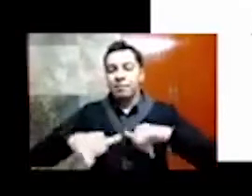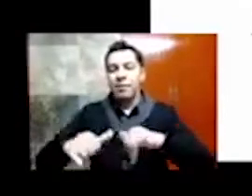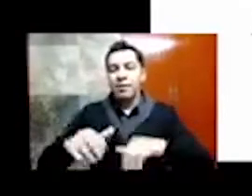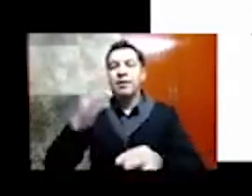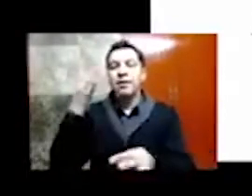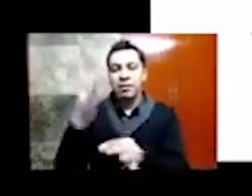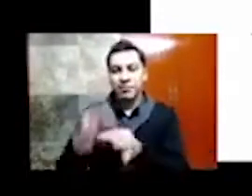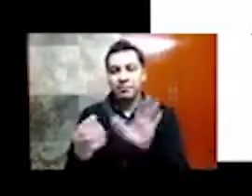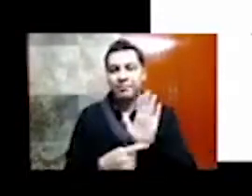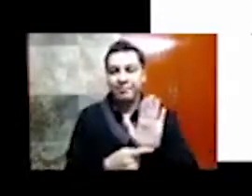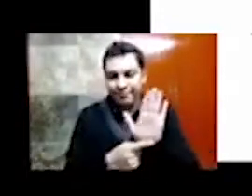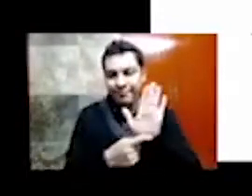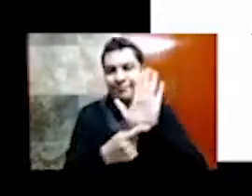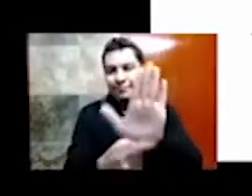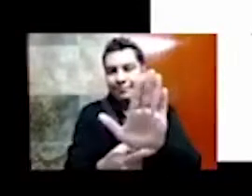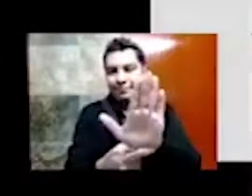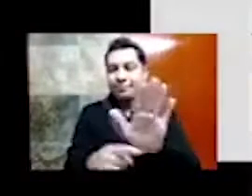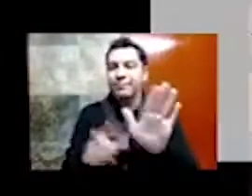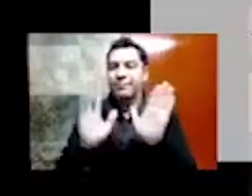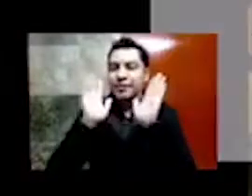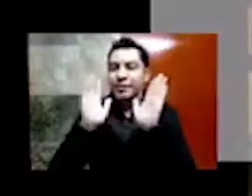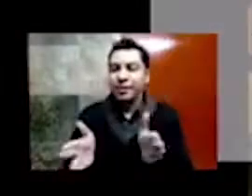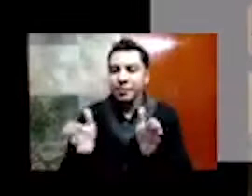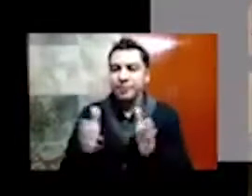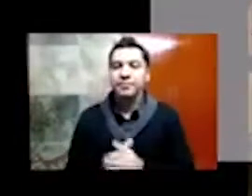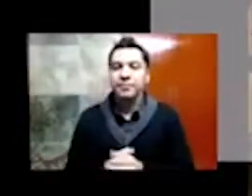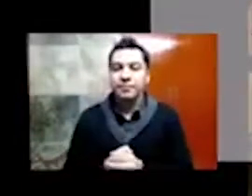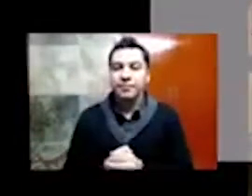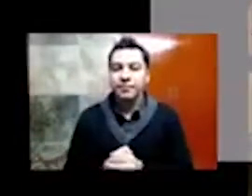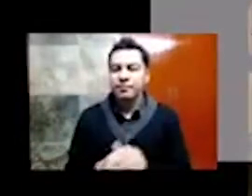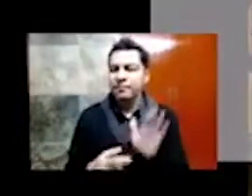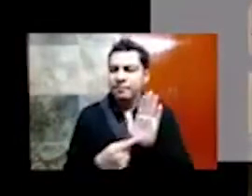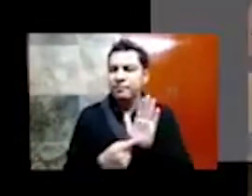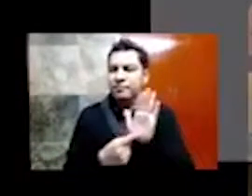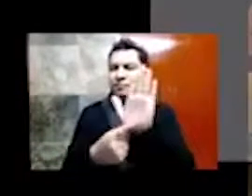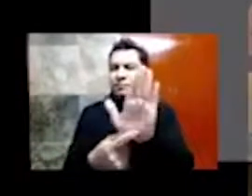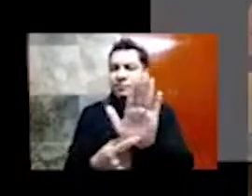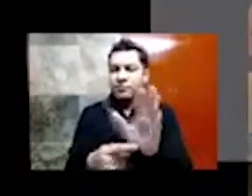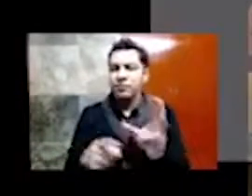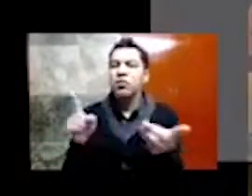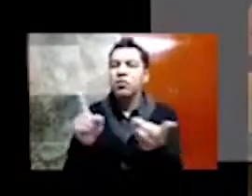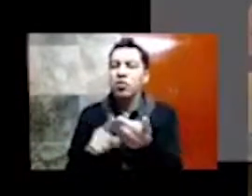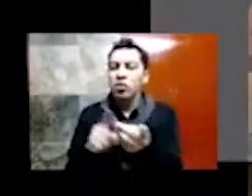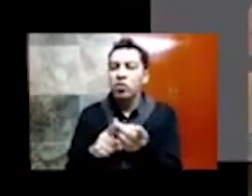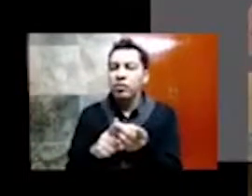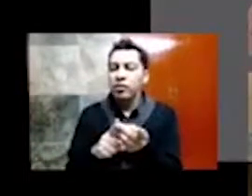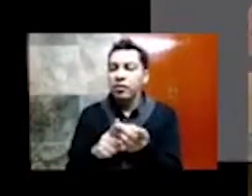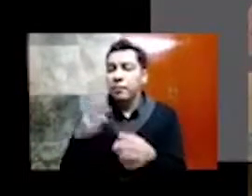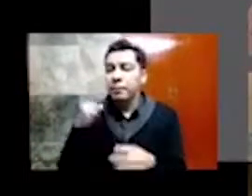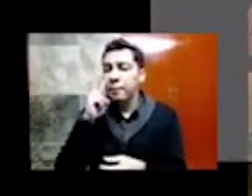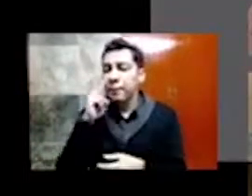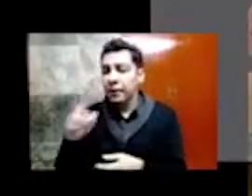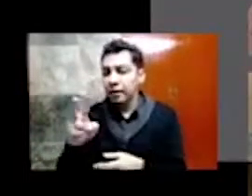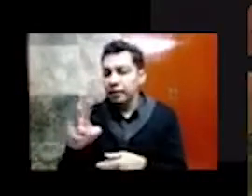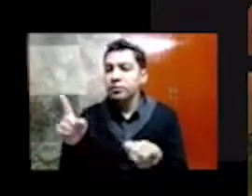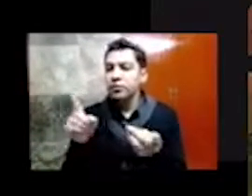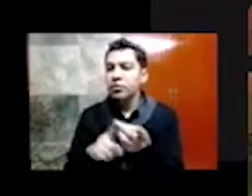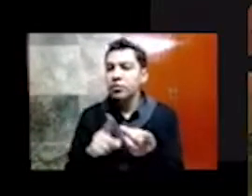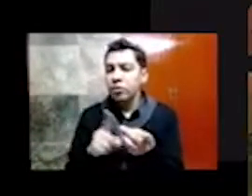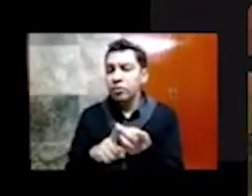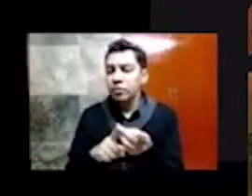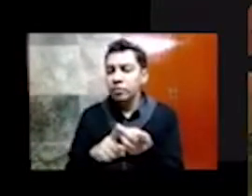León Portilla. Esto está publicado, si algún día tienen interés en asomarse,